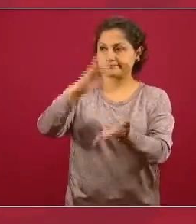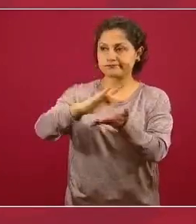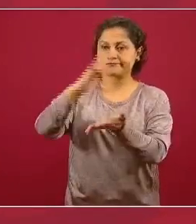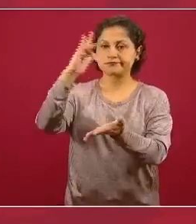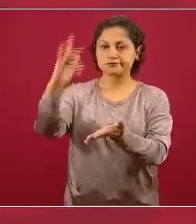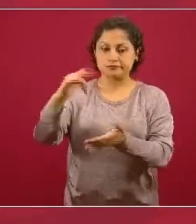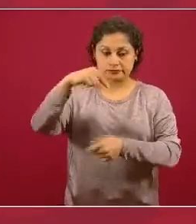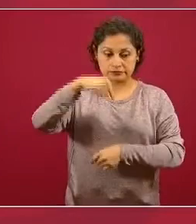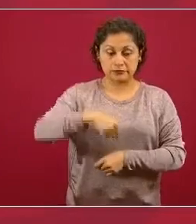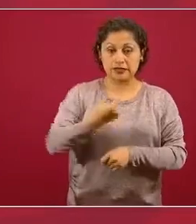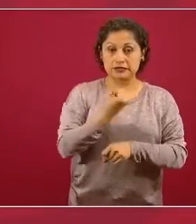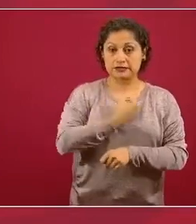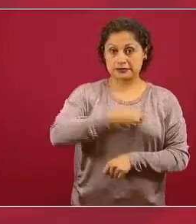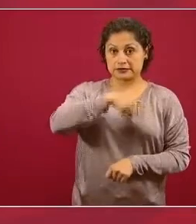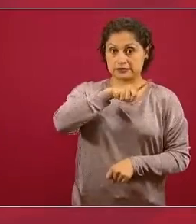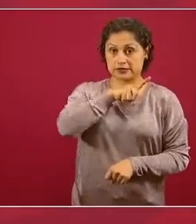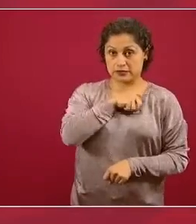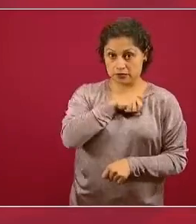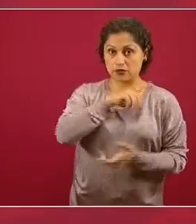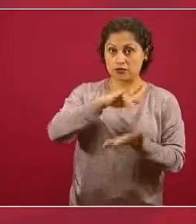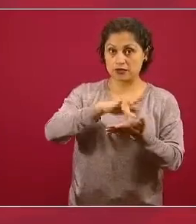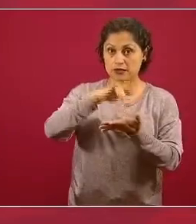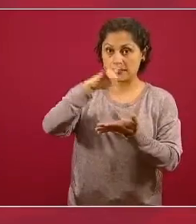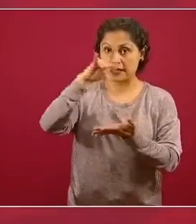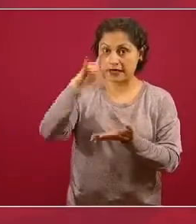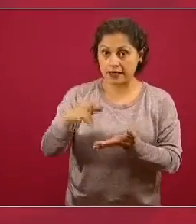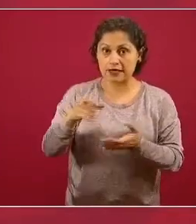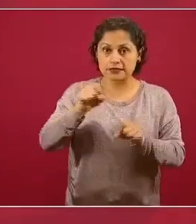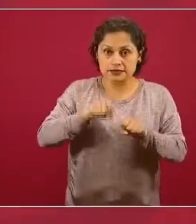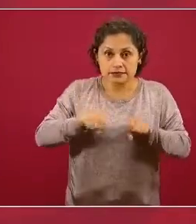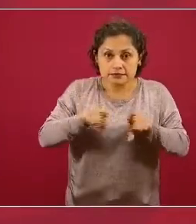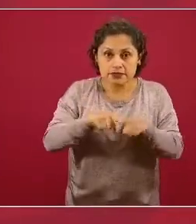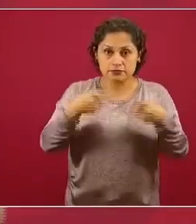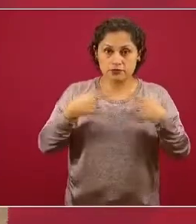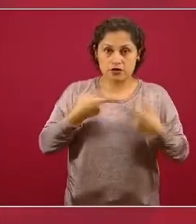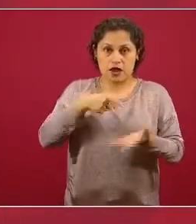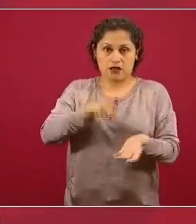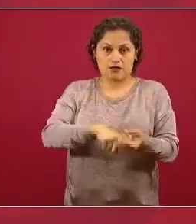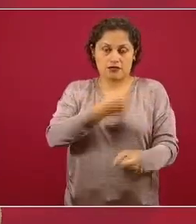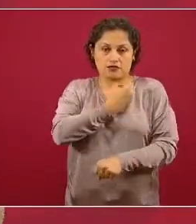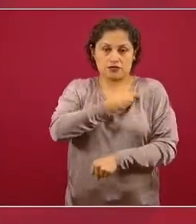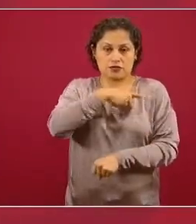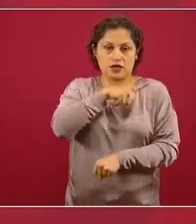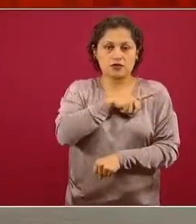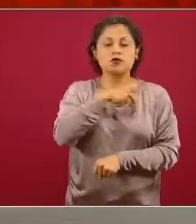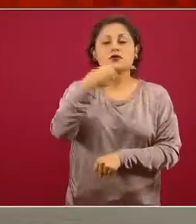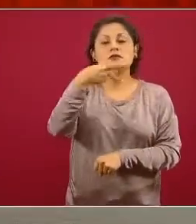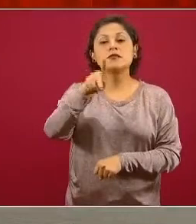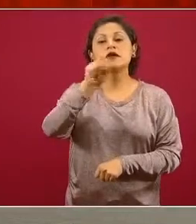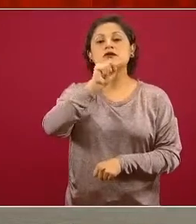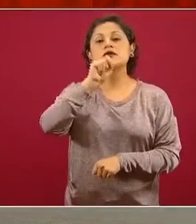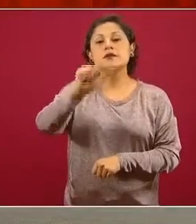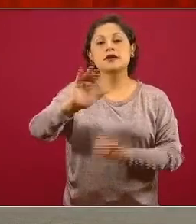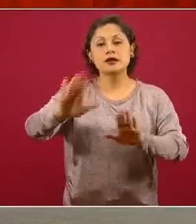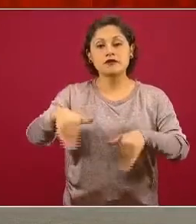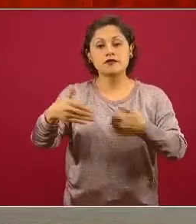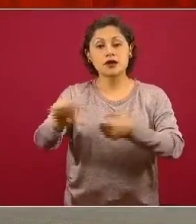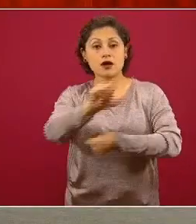el sector salud a la unidad del sector salud y en conjunto hacia